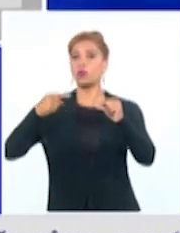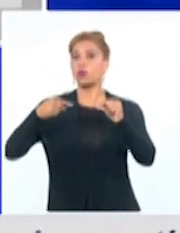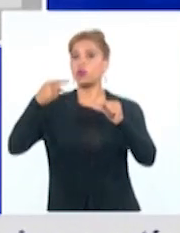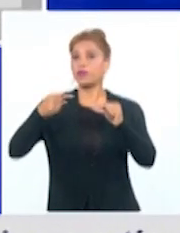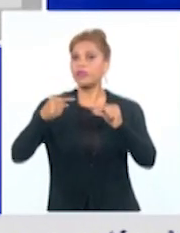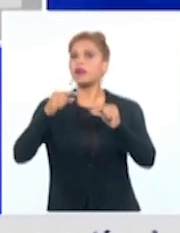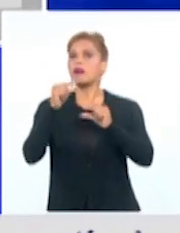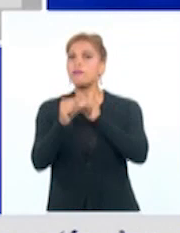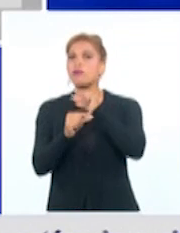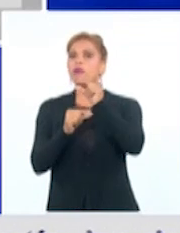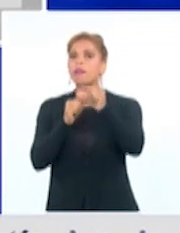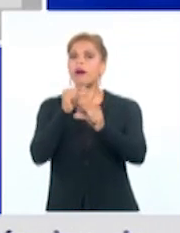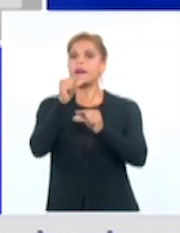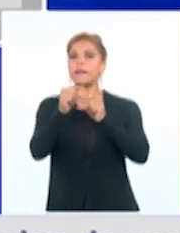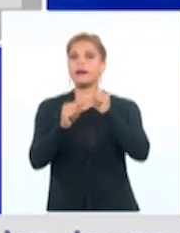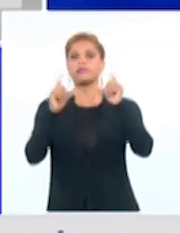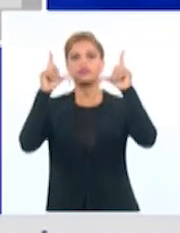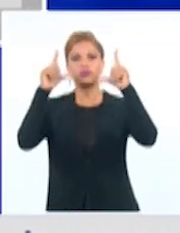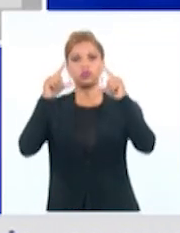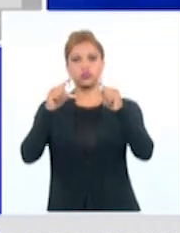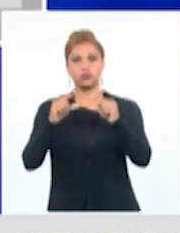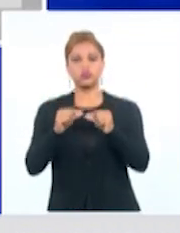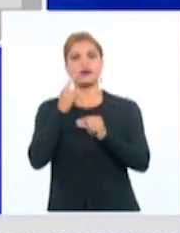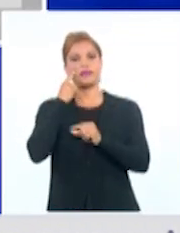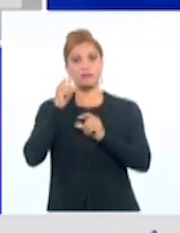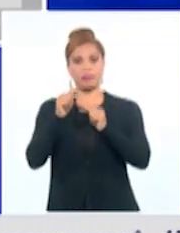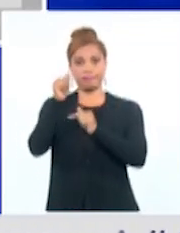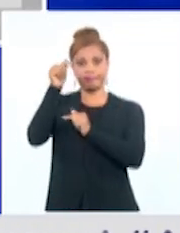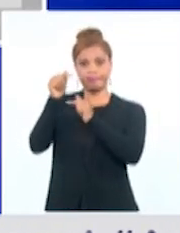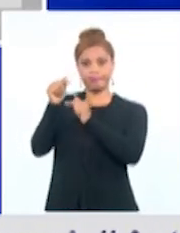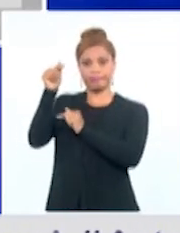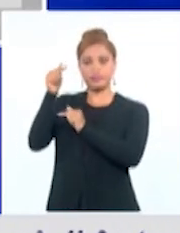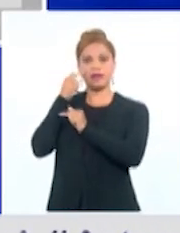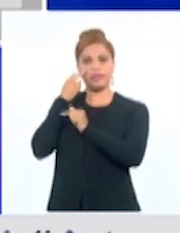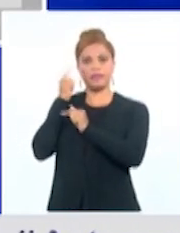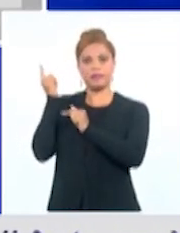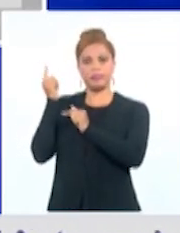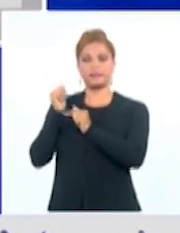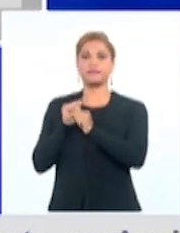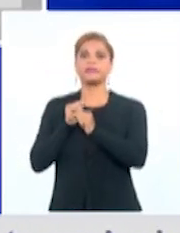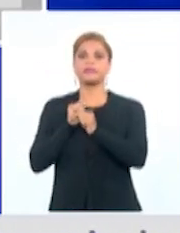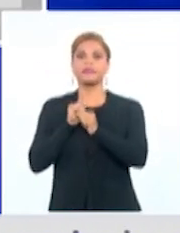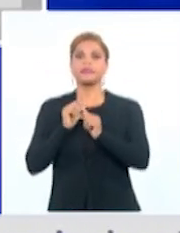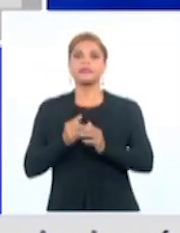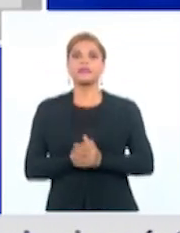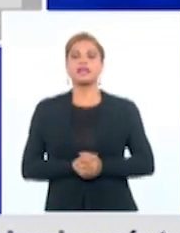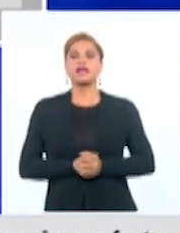también en el gráfico que está representado ahí. El